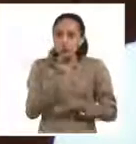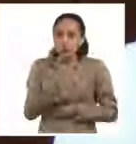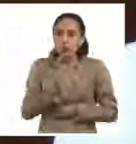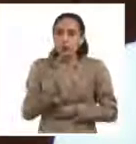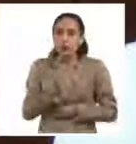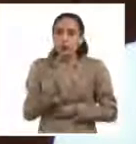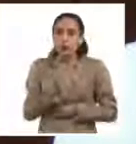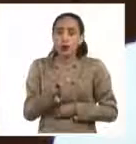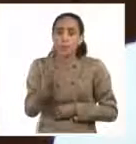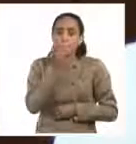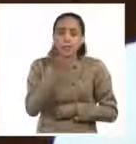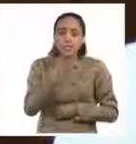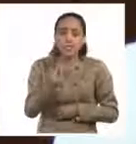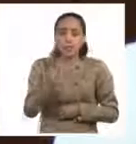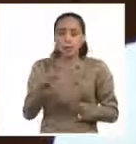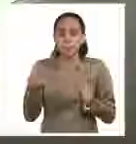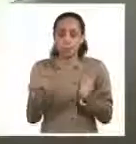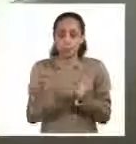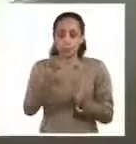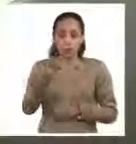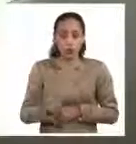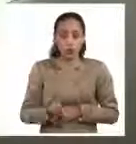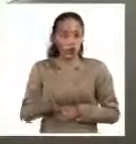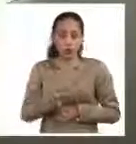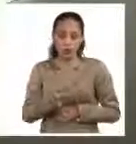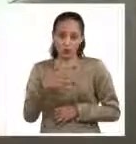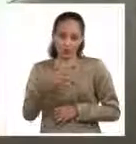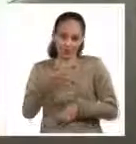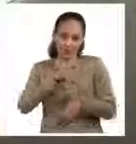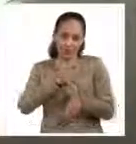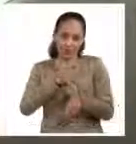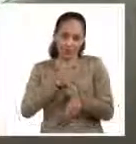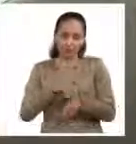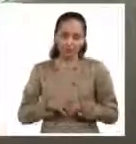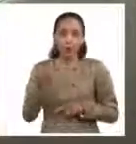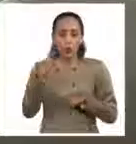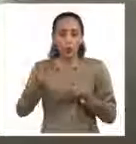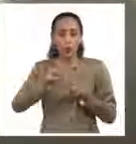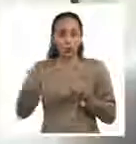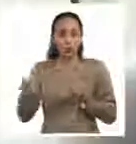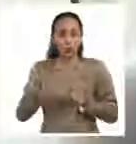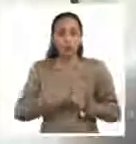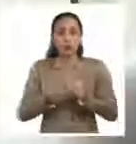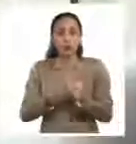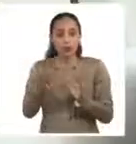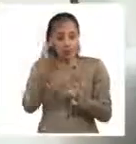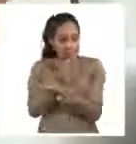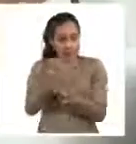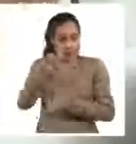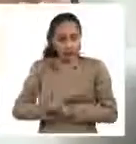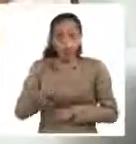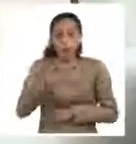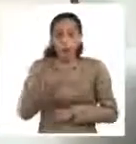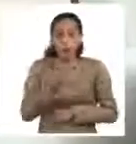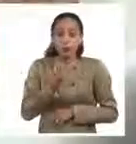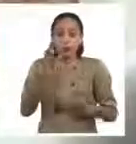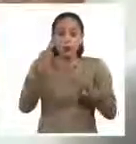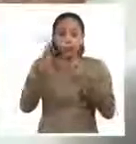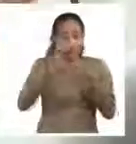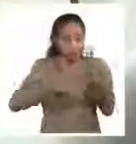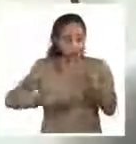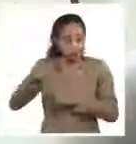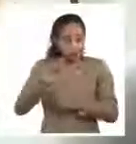evitados de más de 63.000 casos. Otro de los temas presentados por los científicos en este encuentro fueron los resultados del estudio clínico